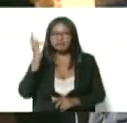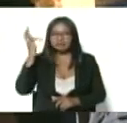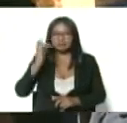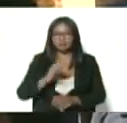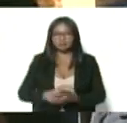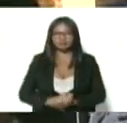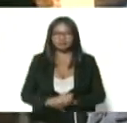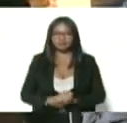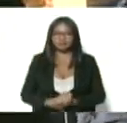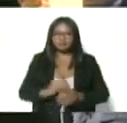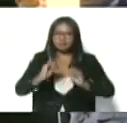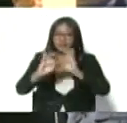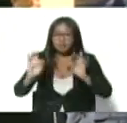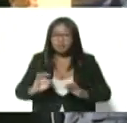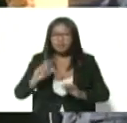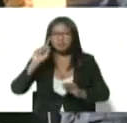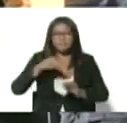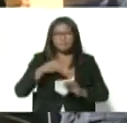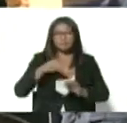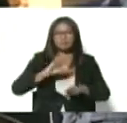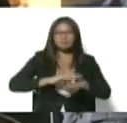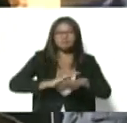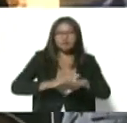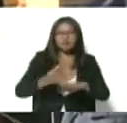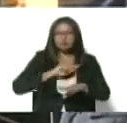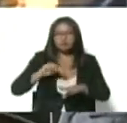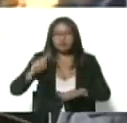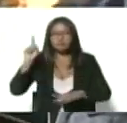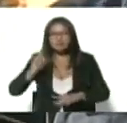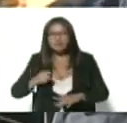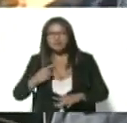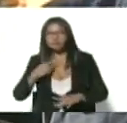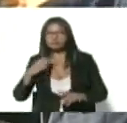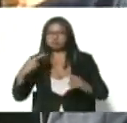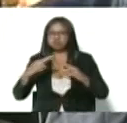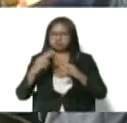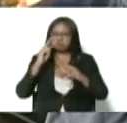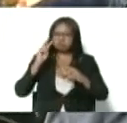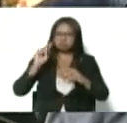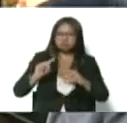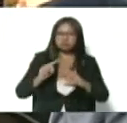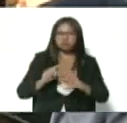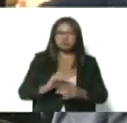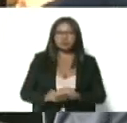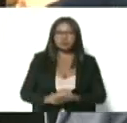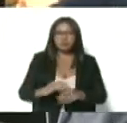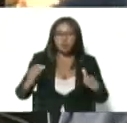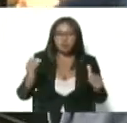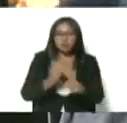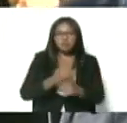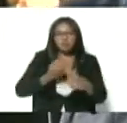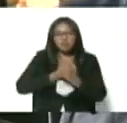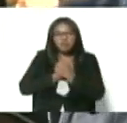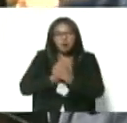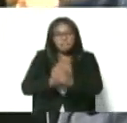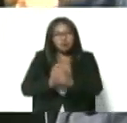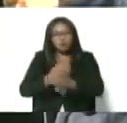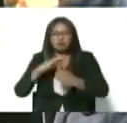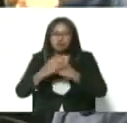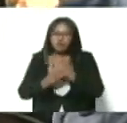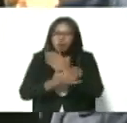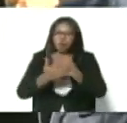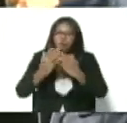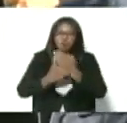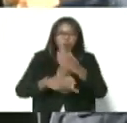a que nosotros tenemos que tomar eso en cuenta para que en verdad la busquemos con amor con cariño con